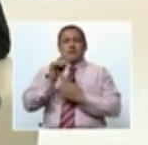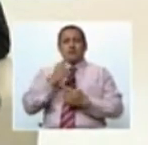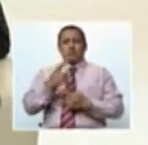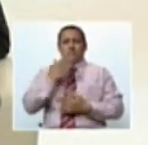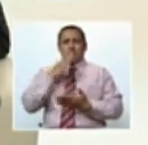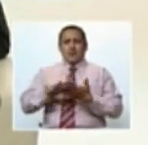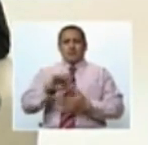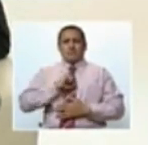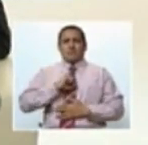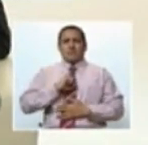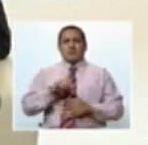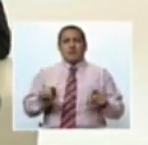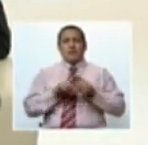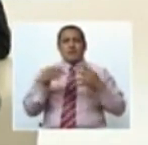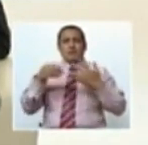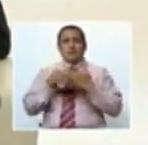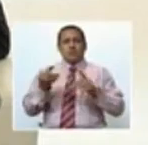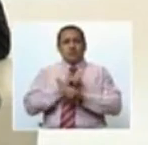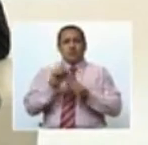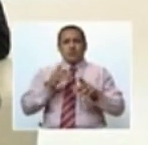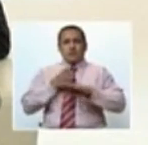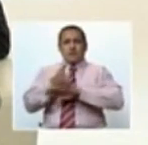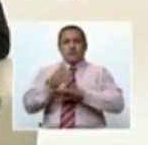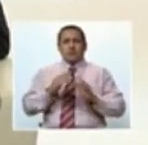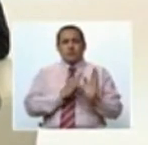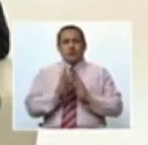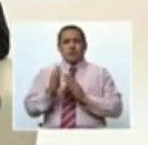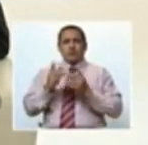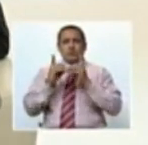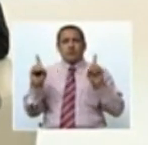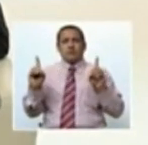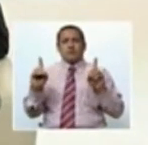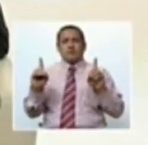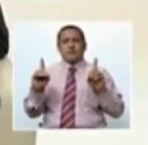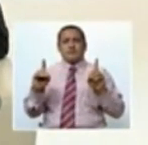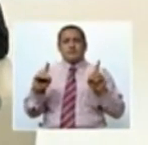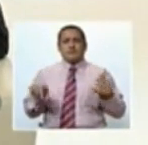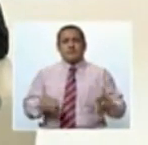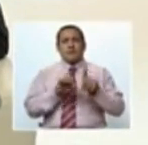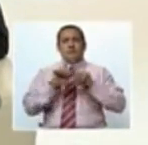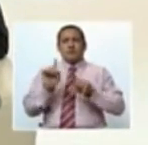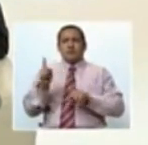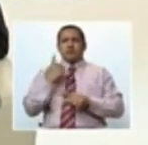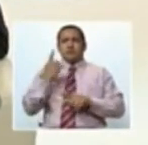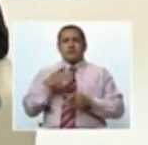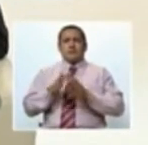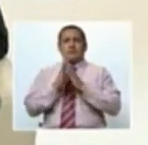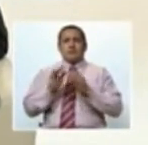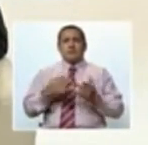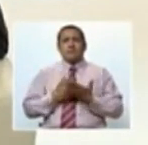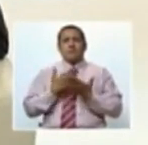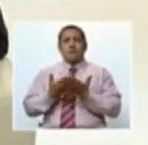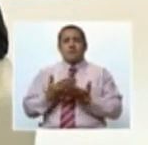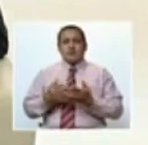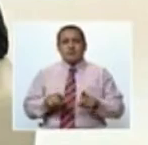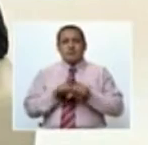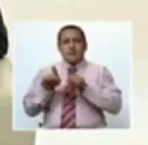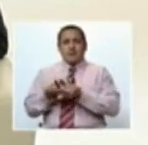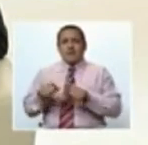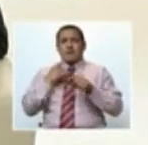daño. Primer problema, la esposa no estuvo en el proceso de divorcio, y no solo que lo alegue, sino que lo